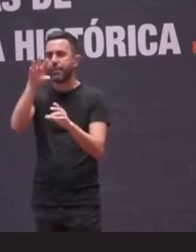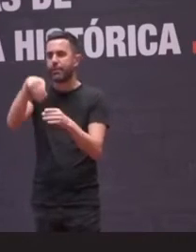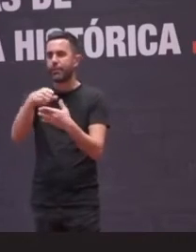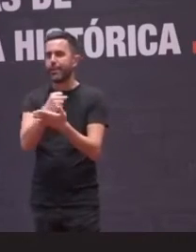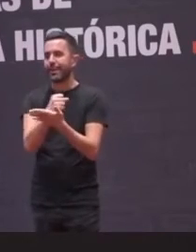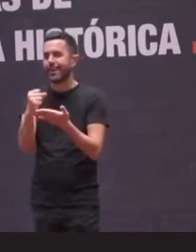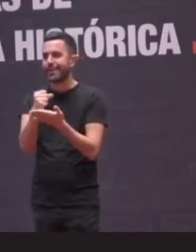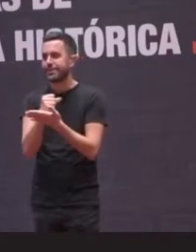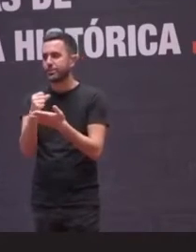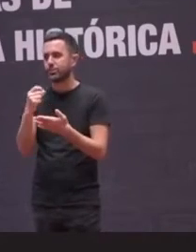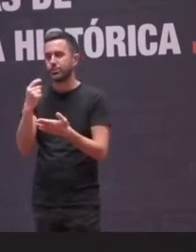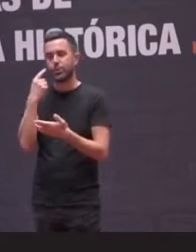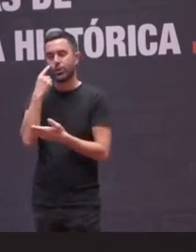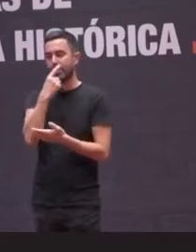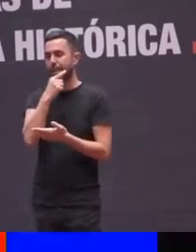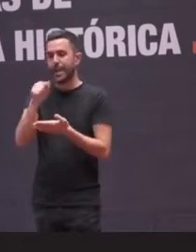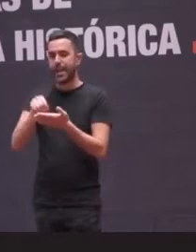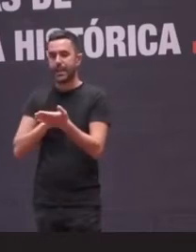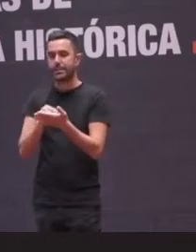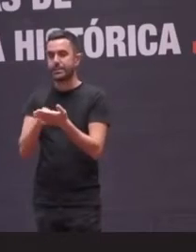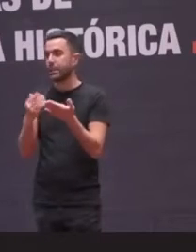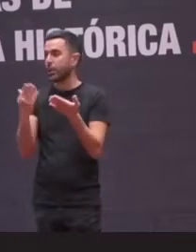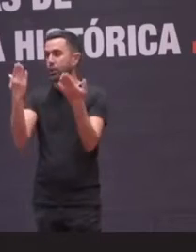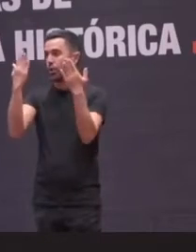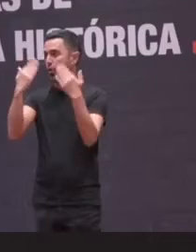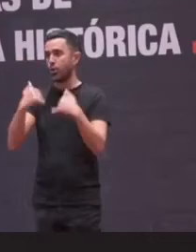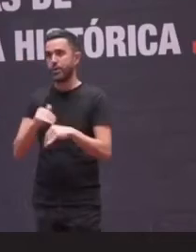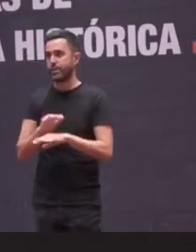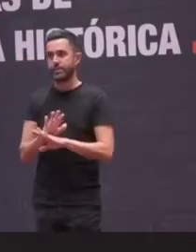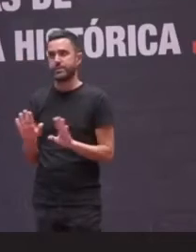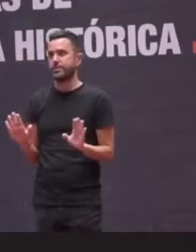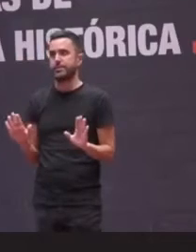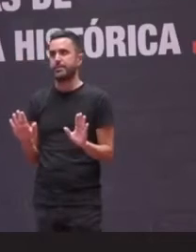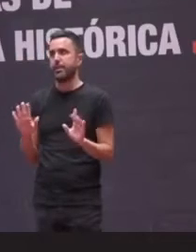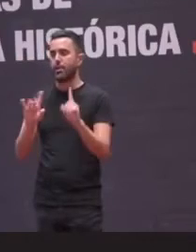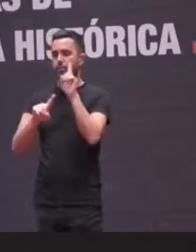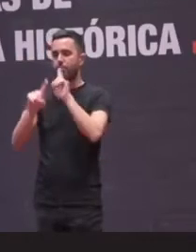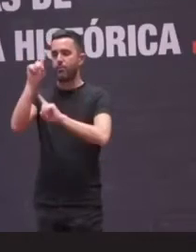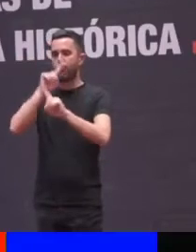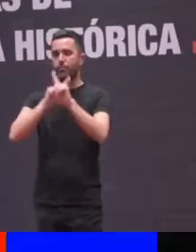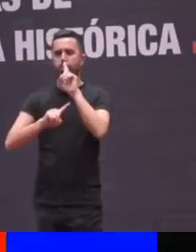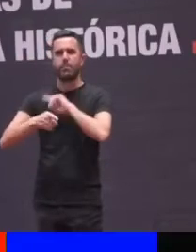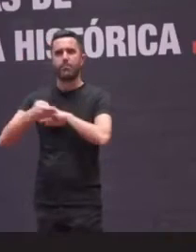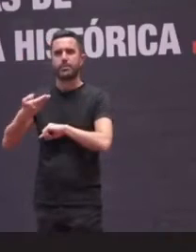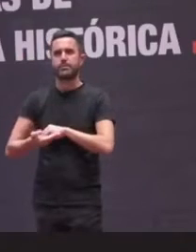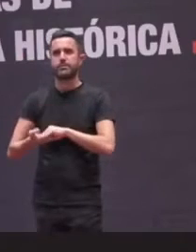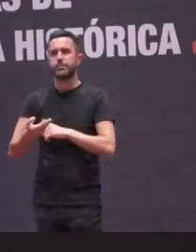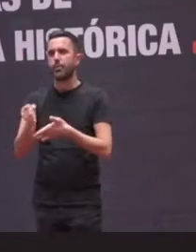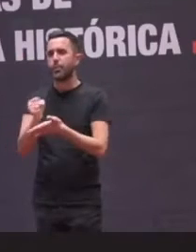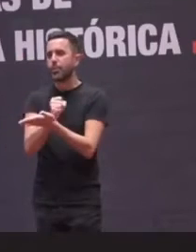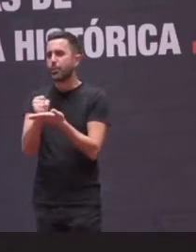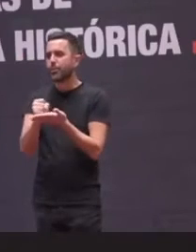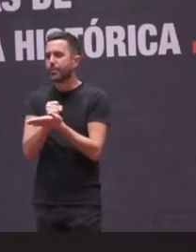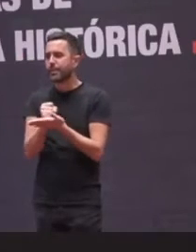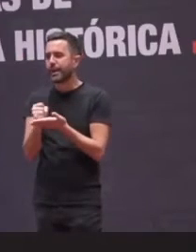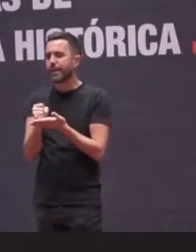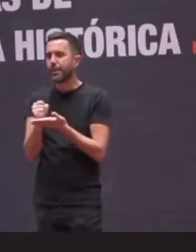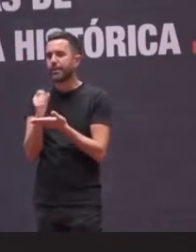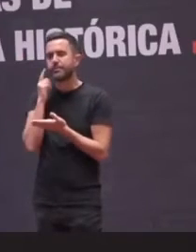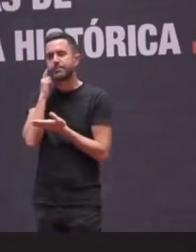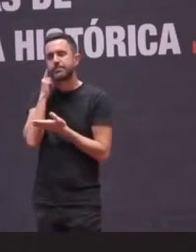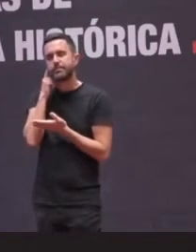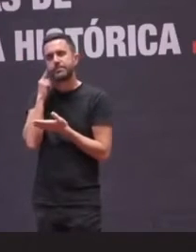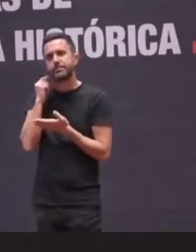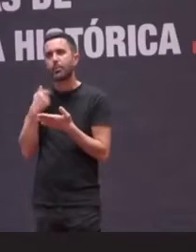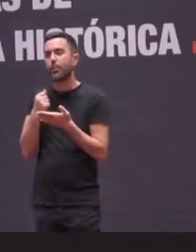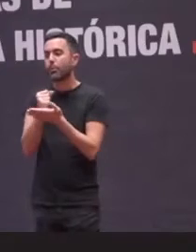que non era. E ese era o problema maior. Estaba documentada unha doazón a través dun documento